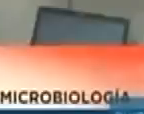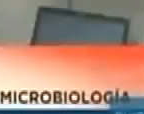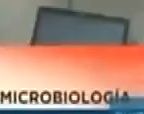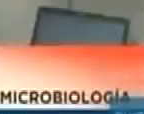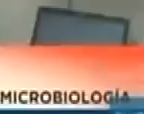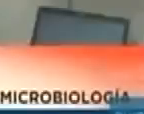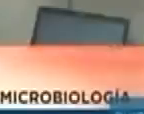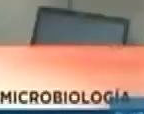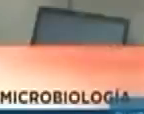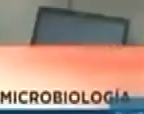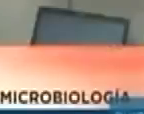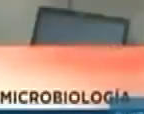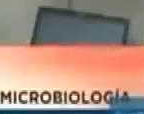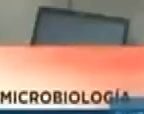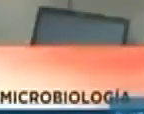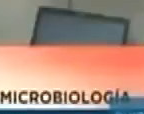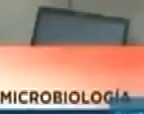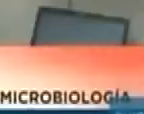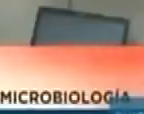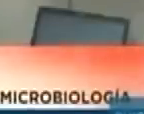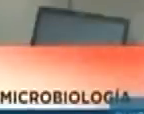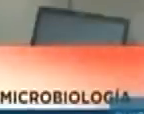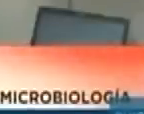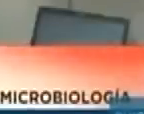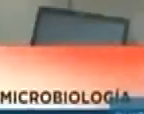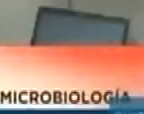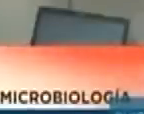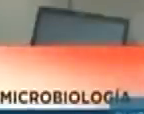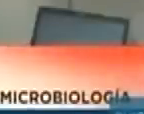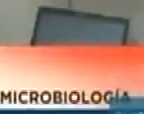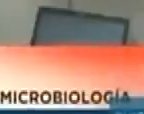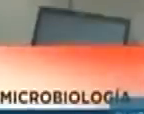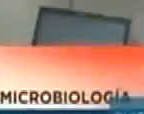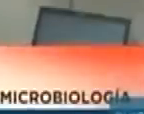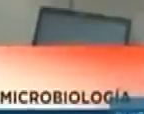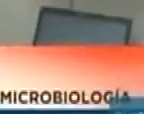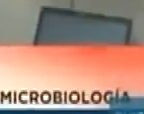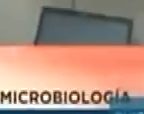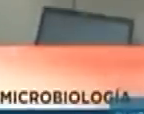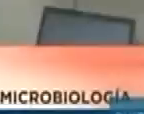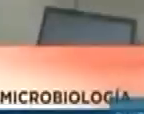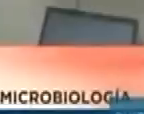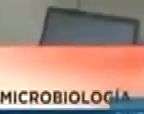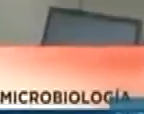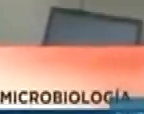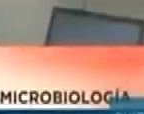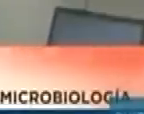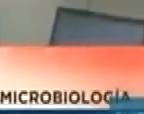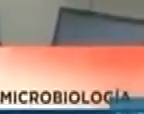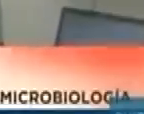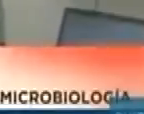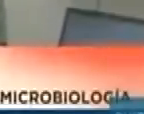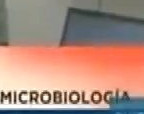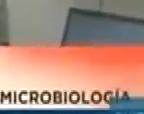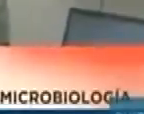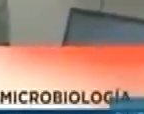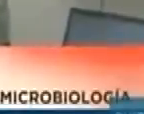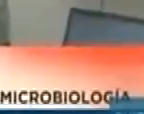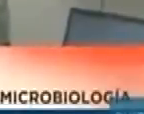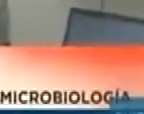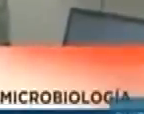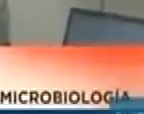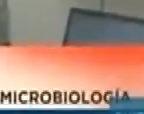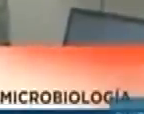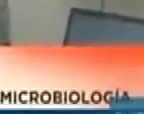persona. ¿Por qué? Porque si yo estoy en un espacio cerrado y me quito la mascarilla, voy a soltar esas partículas en el ambiente y